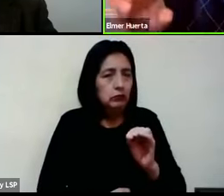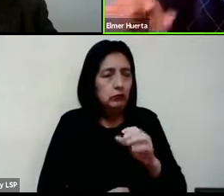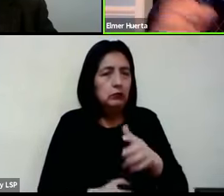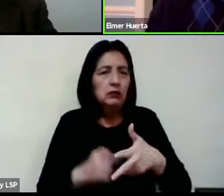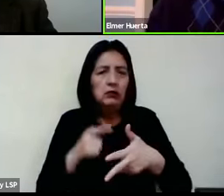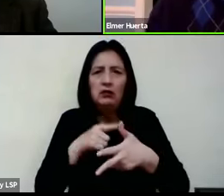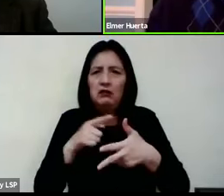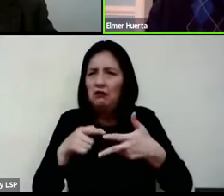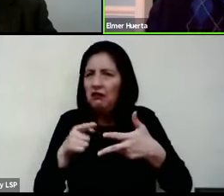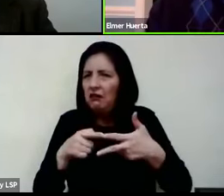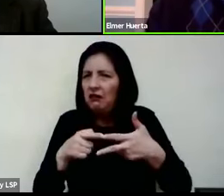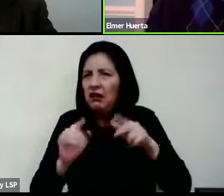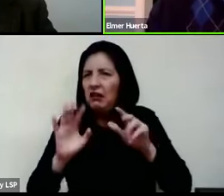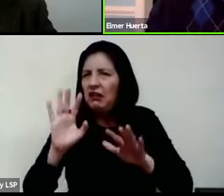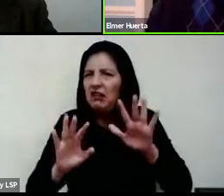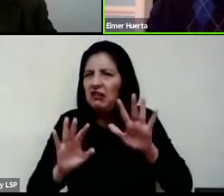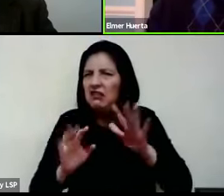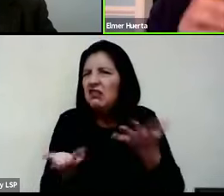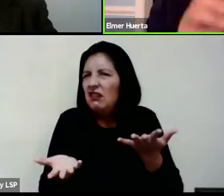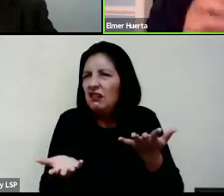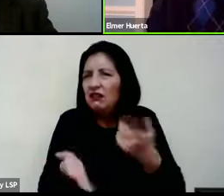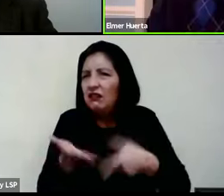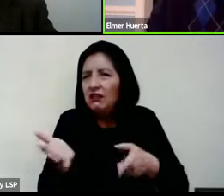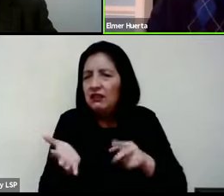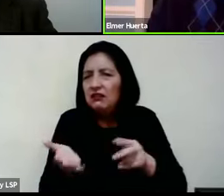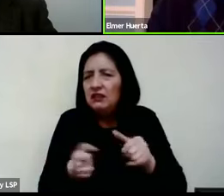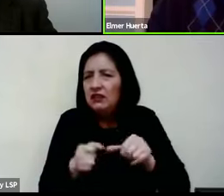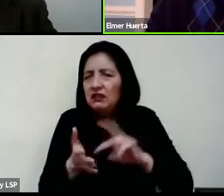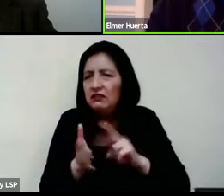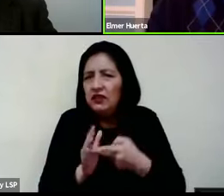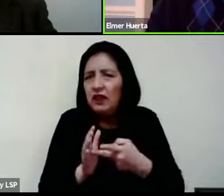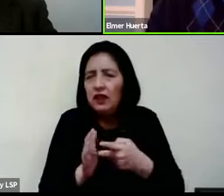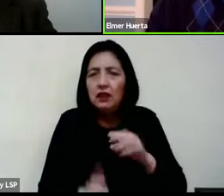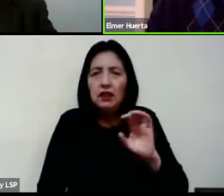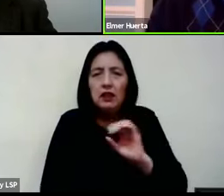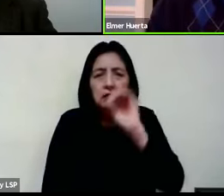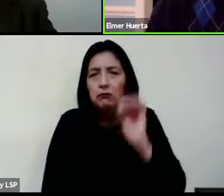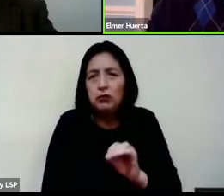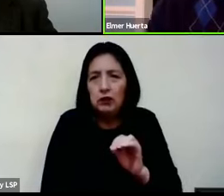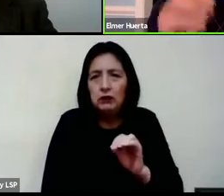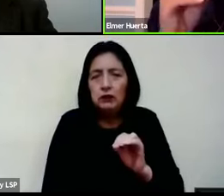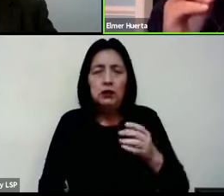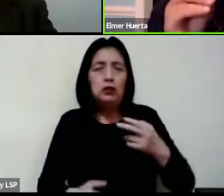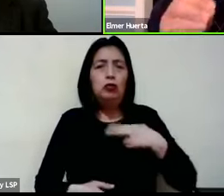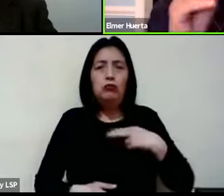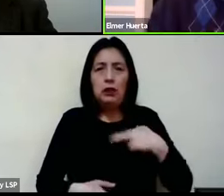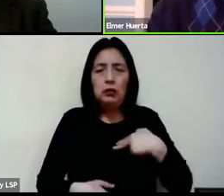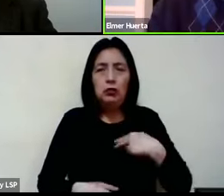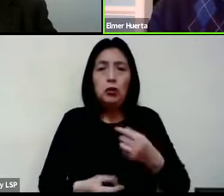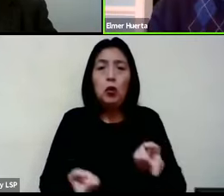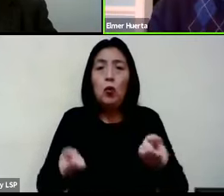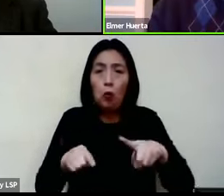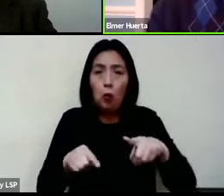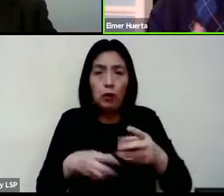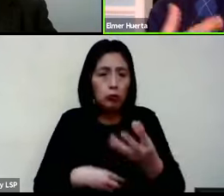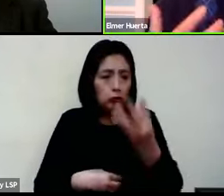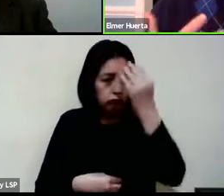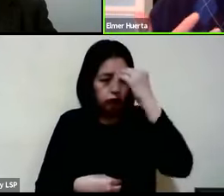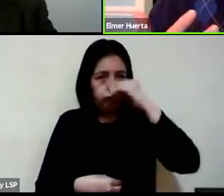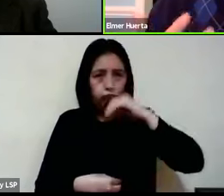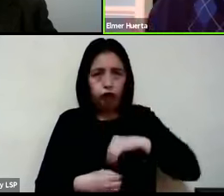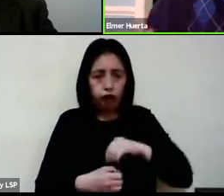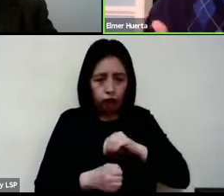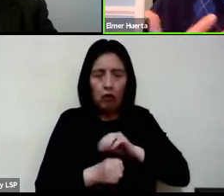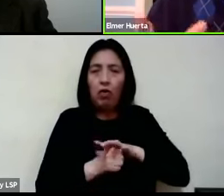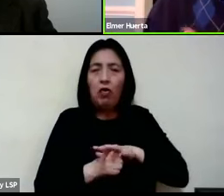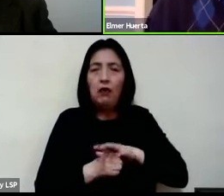¿Qué es 15? 15 es el porcentaje de seres humanos que al infectarse con este virus